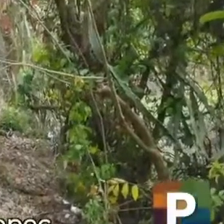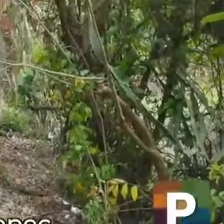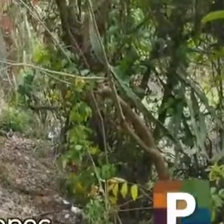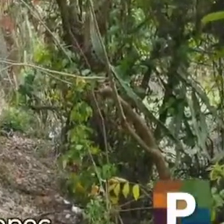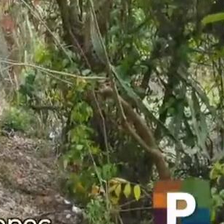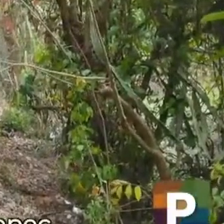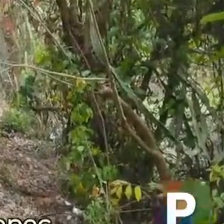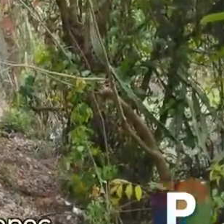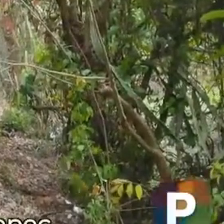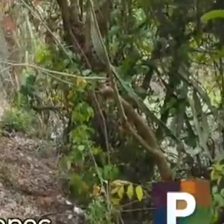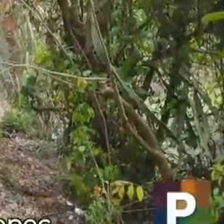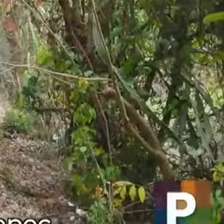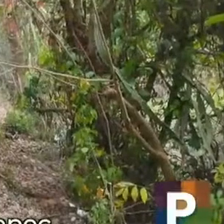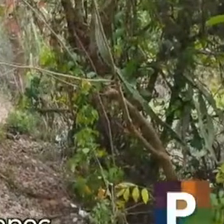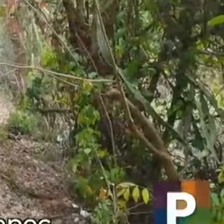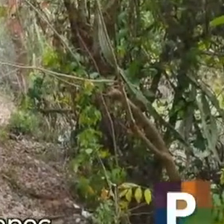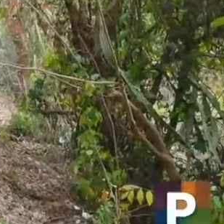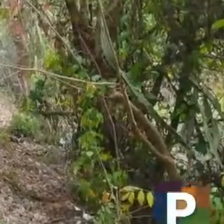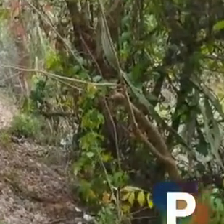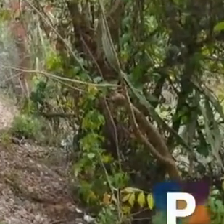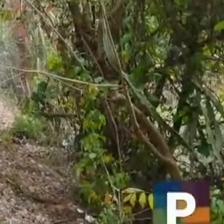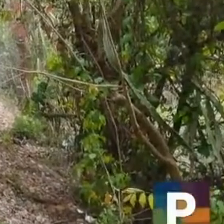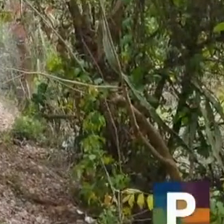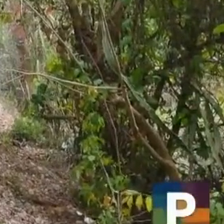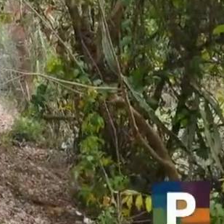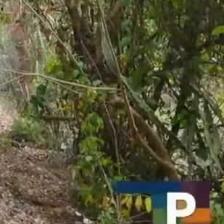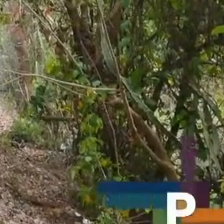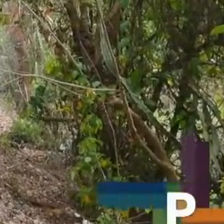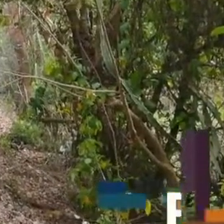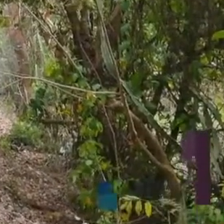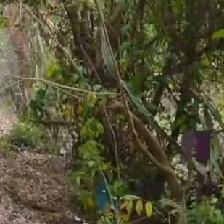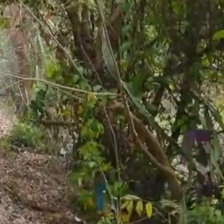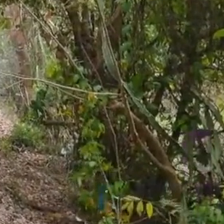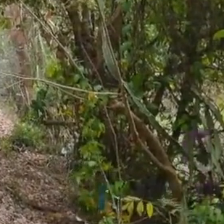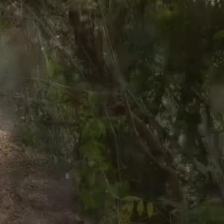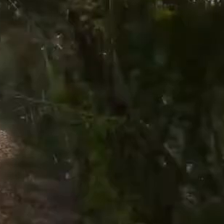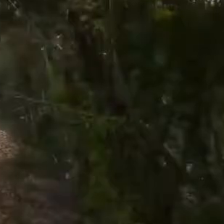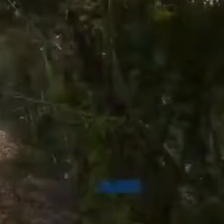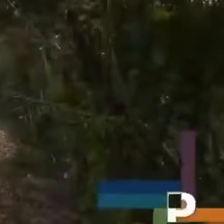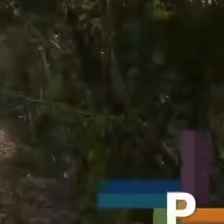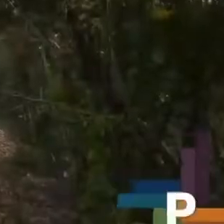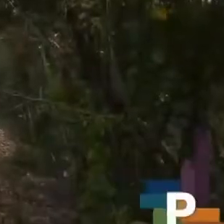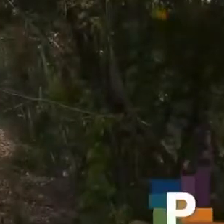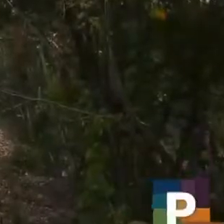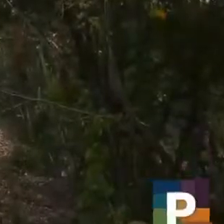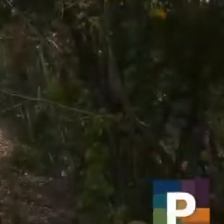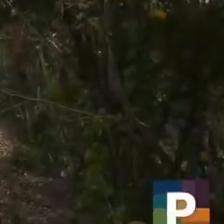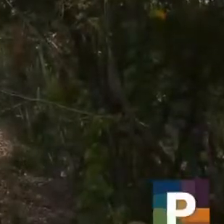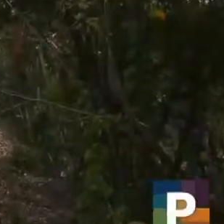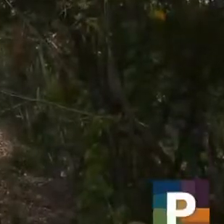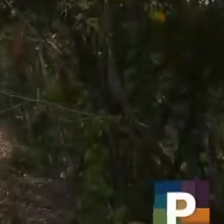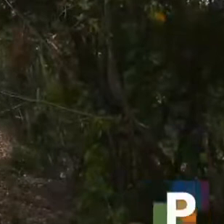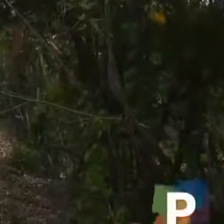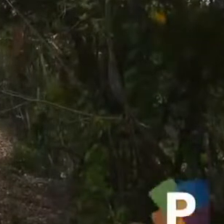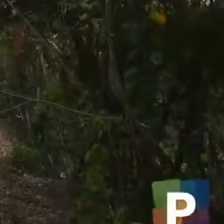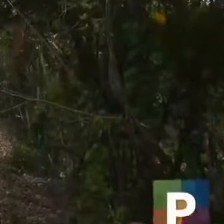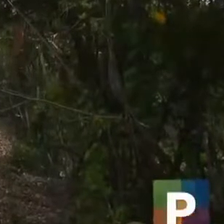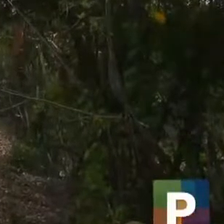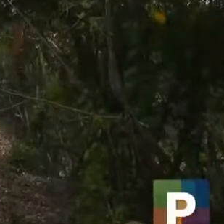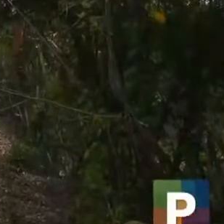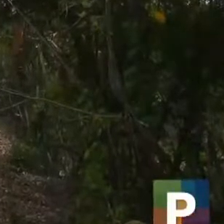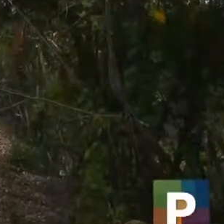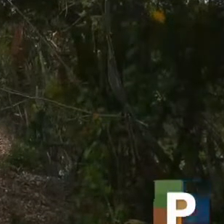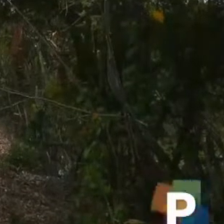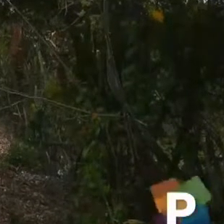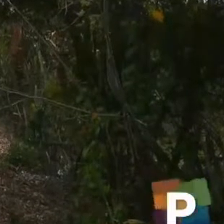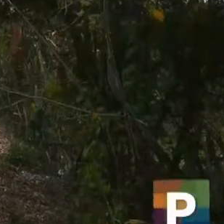En el ferrocarril del Istmo de Tehuantepec, en los 5 tramos continúa la rehabilitación de las vías con un avance global